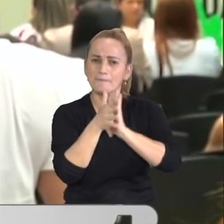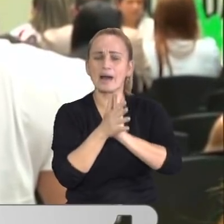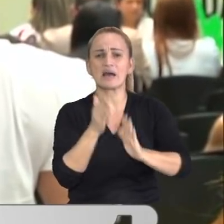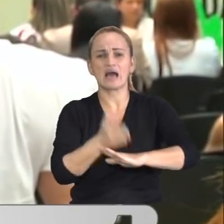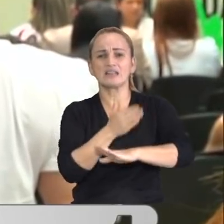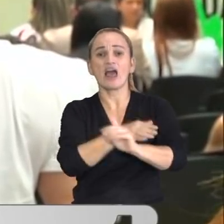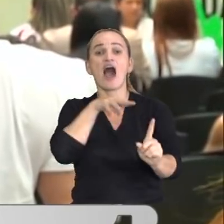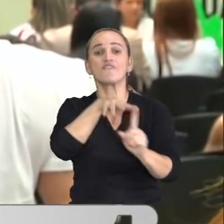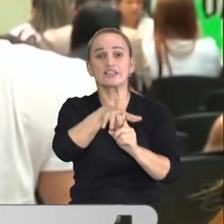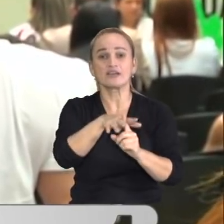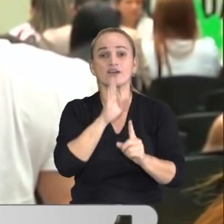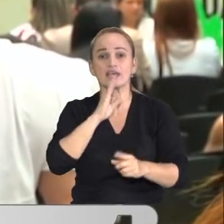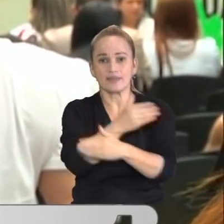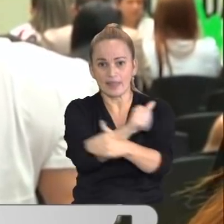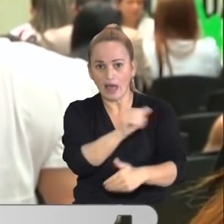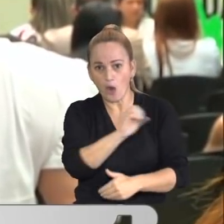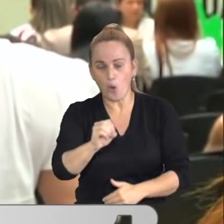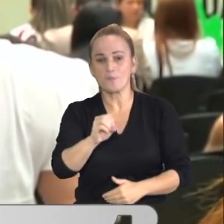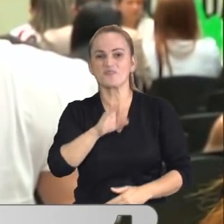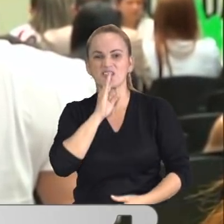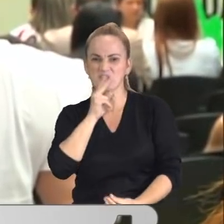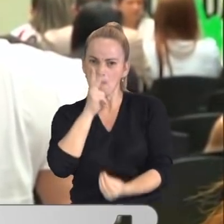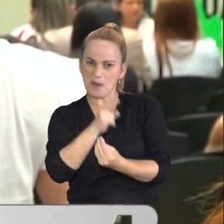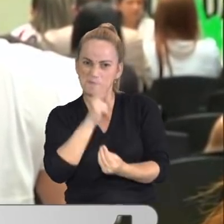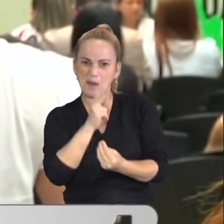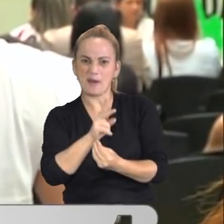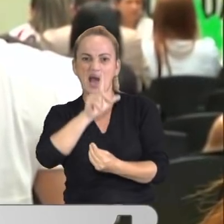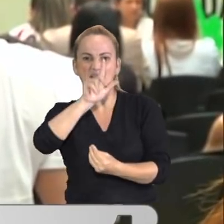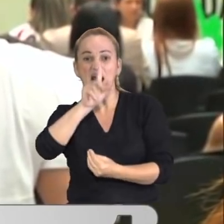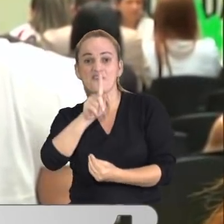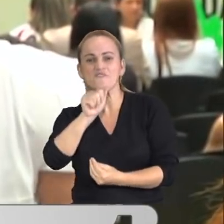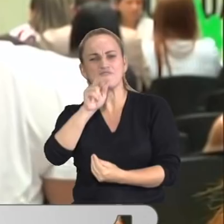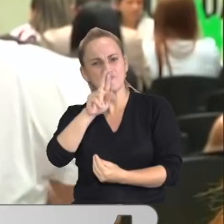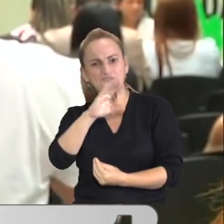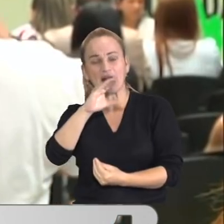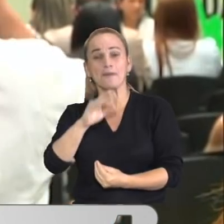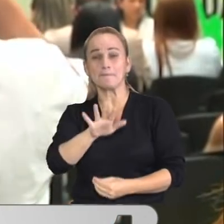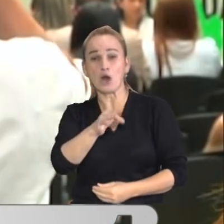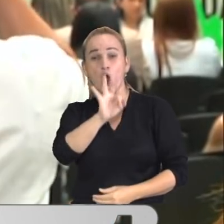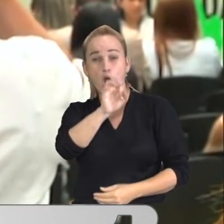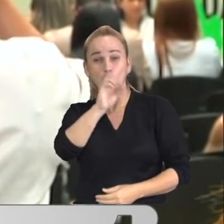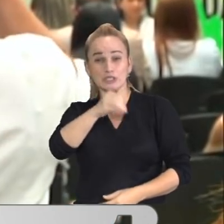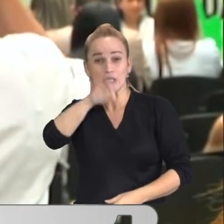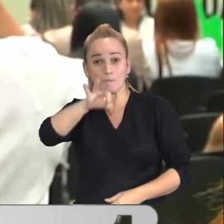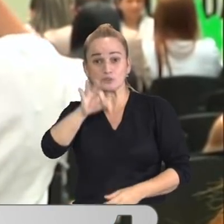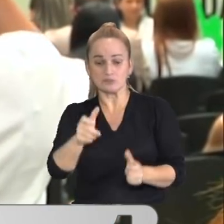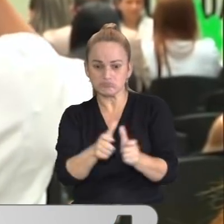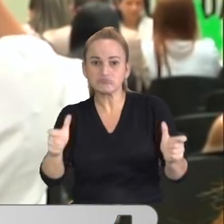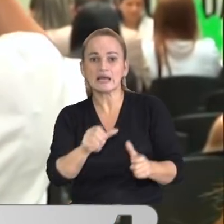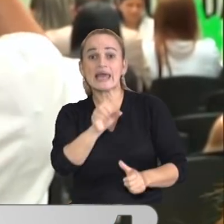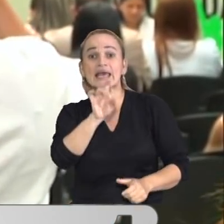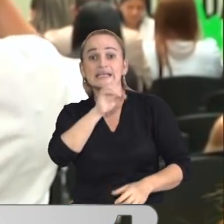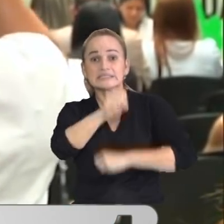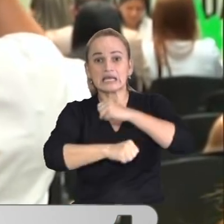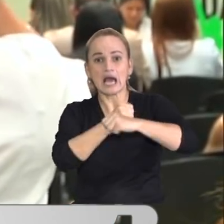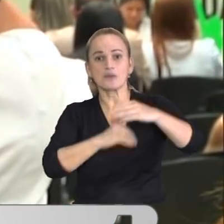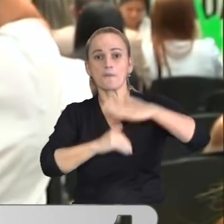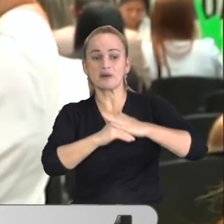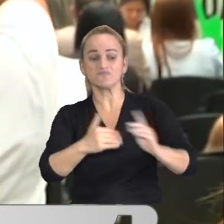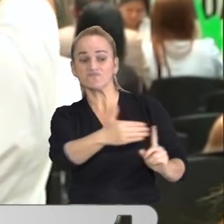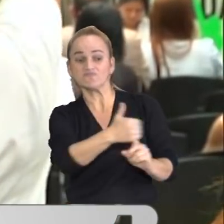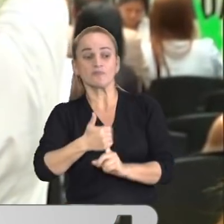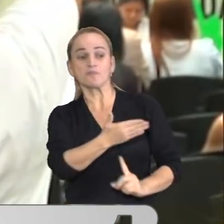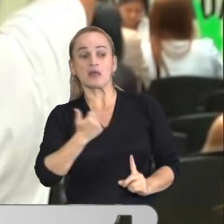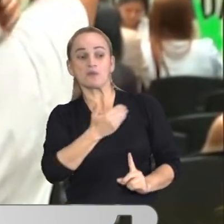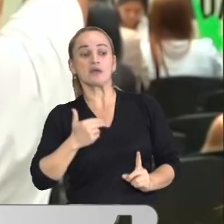reclutamiento de menores por parte de las FARC. Más del 80% fueron reclutados siendo menores de 15 años. Lo que